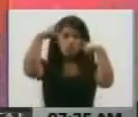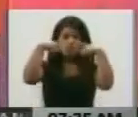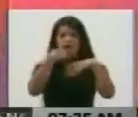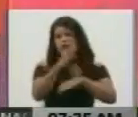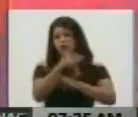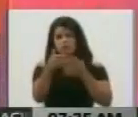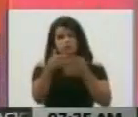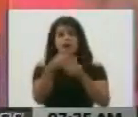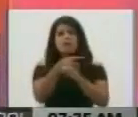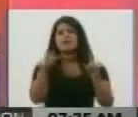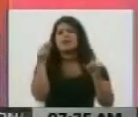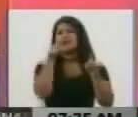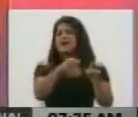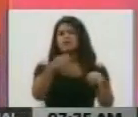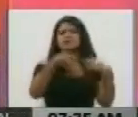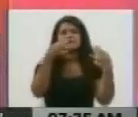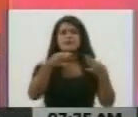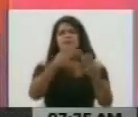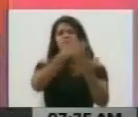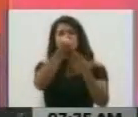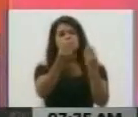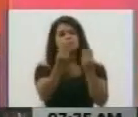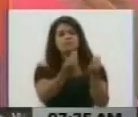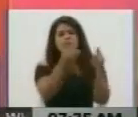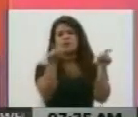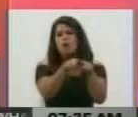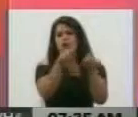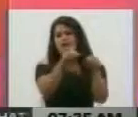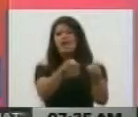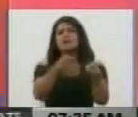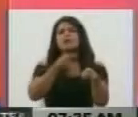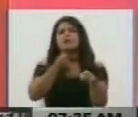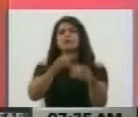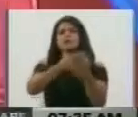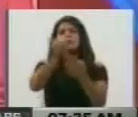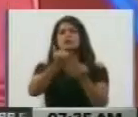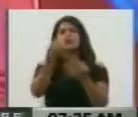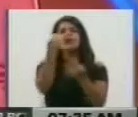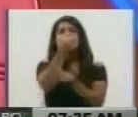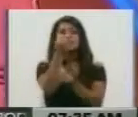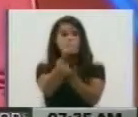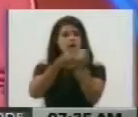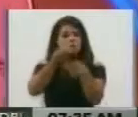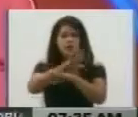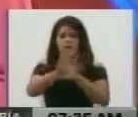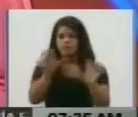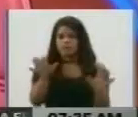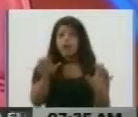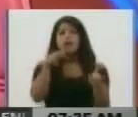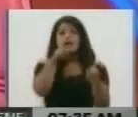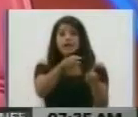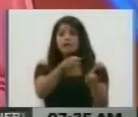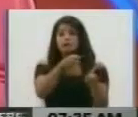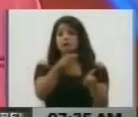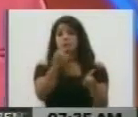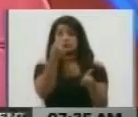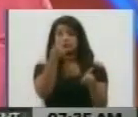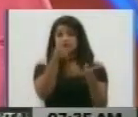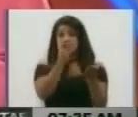historia y lo que encarnarán es el proyecto neoliberal capitalista, que sí es un proyecto, claro, las cuentas que sacan